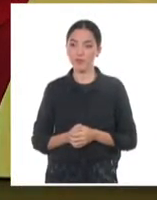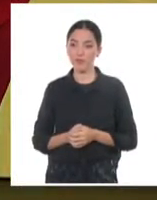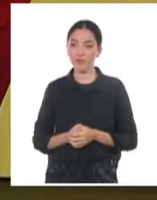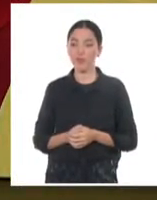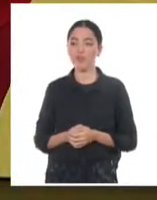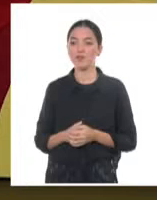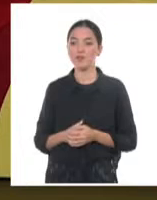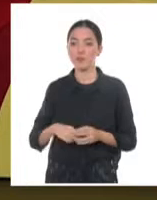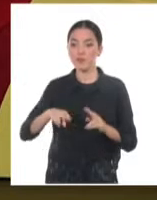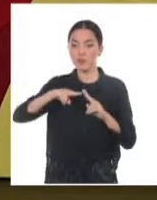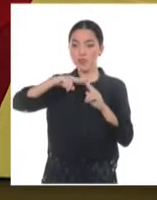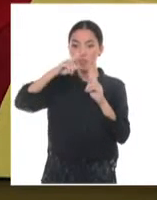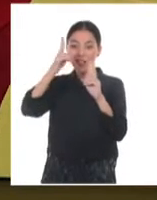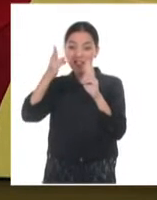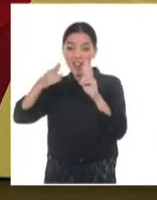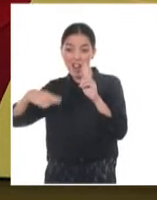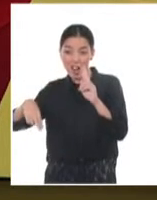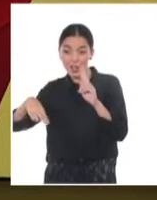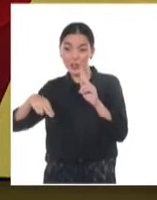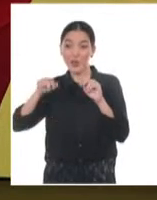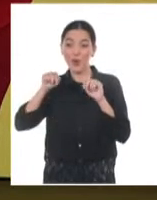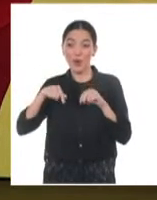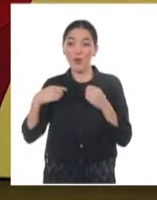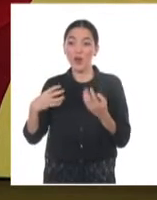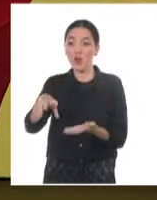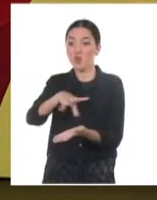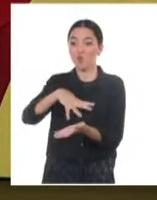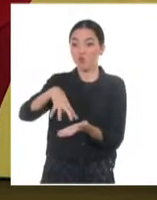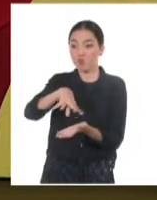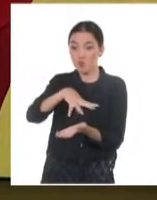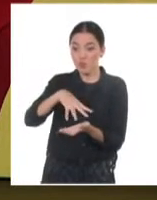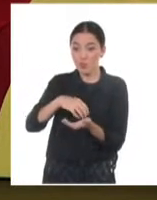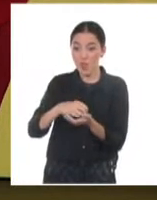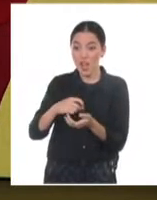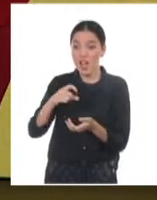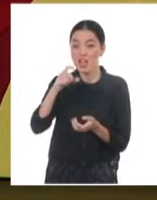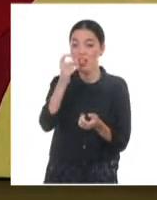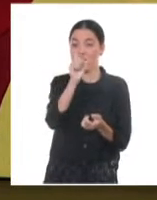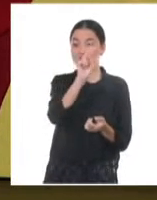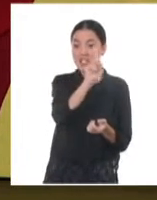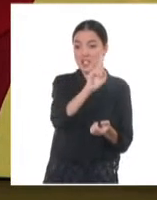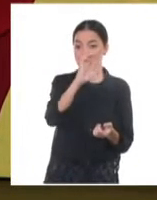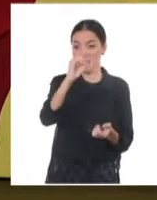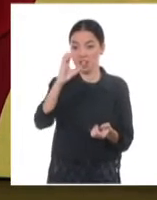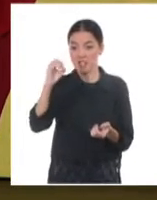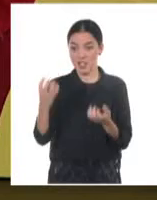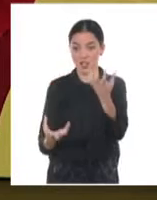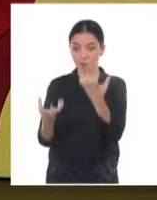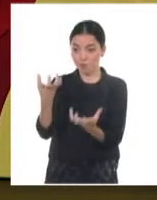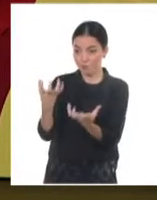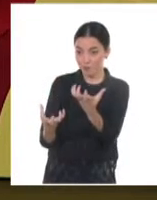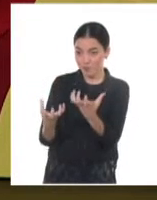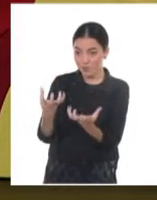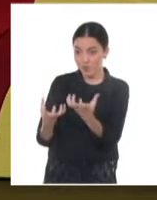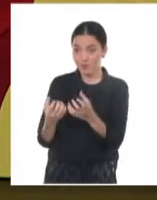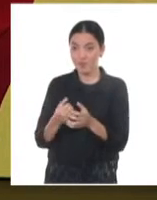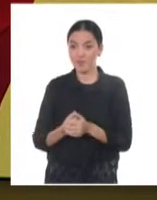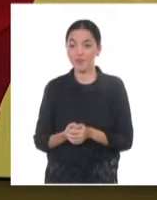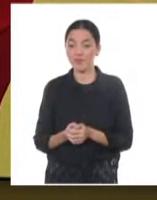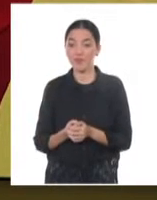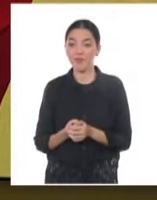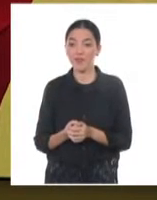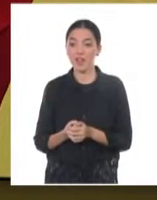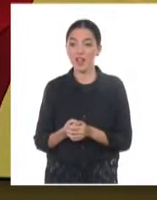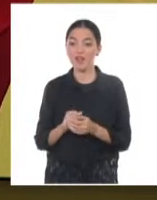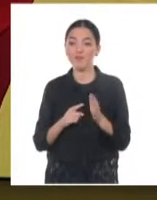Cienfuegos acogió este fin de semana a la agrupación española Viento Sur Teatro. La presentación de la obra Sendero en Soledad fue